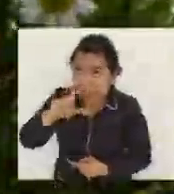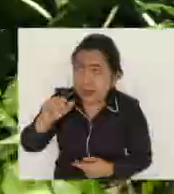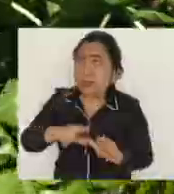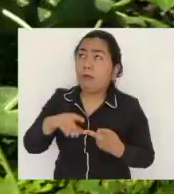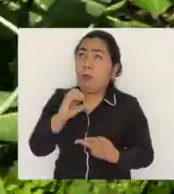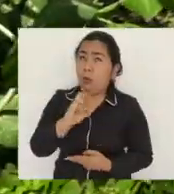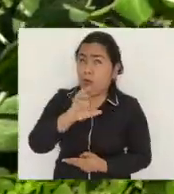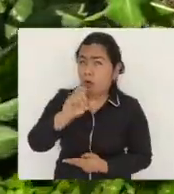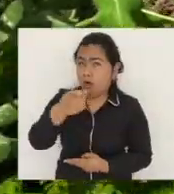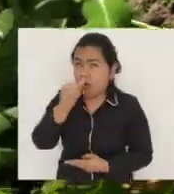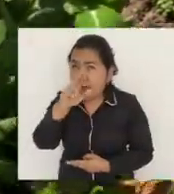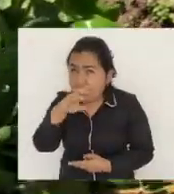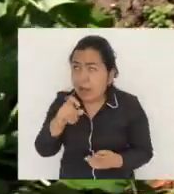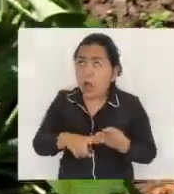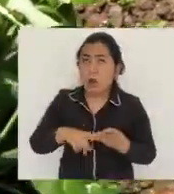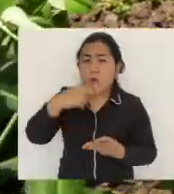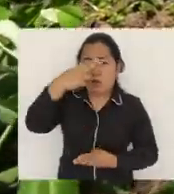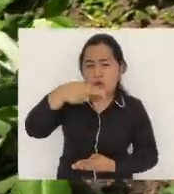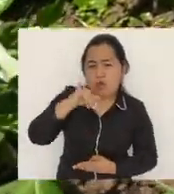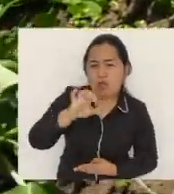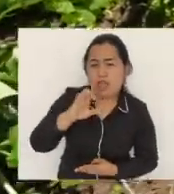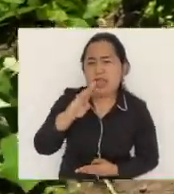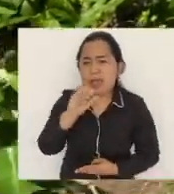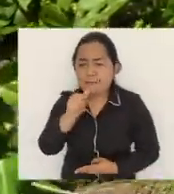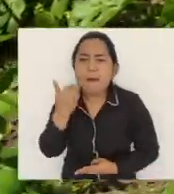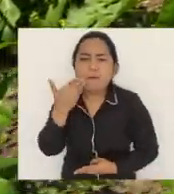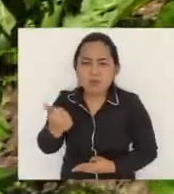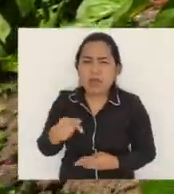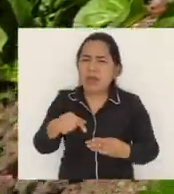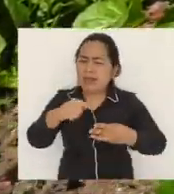tengo orégano, tengo hierbabuena.